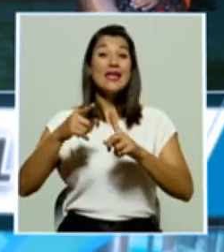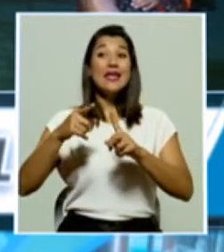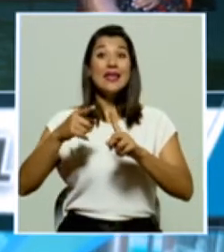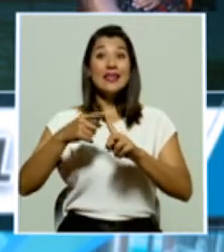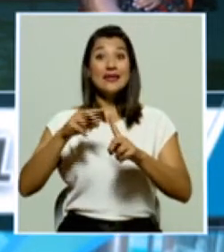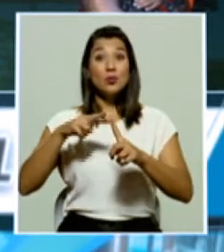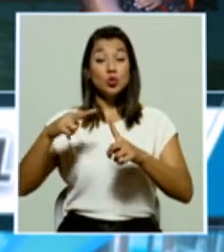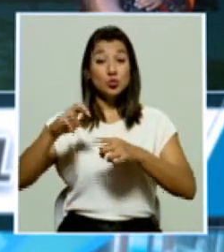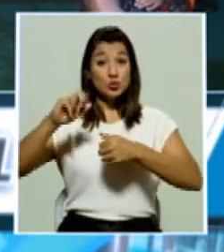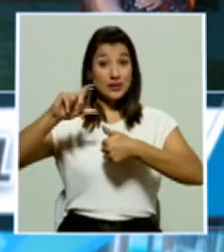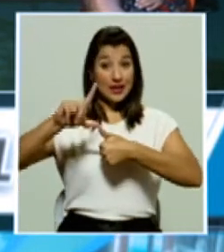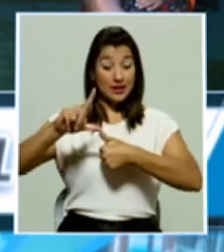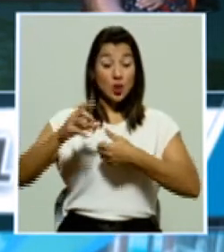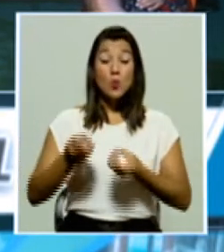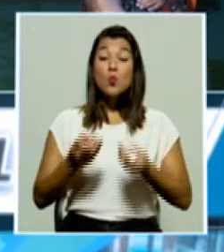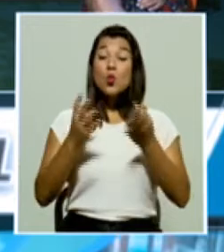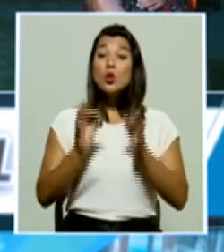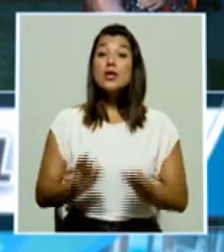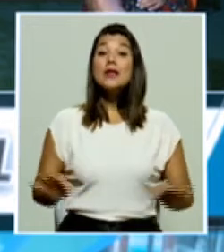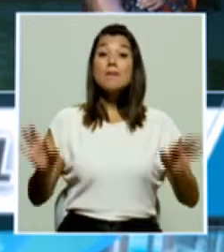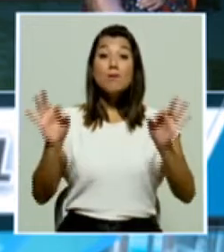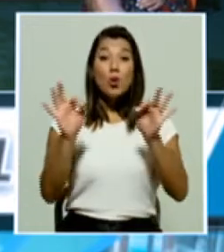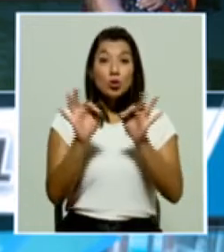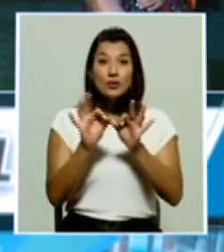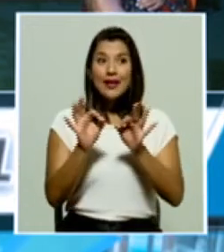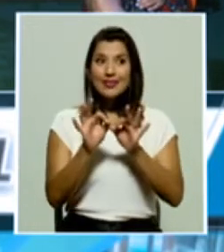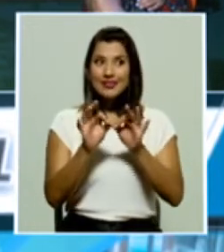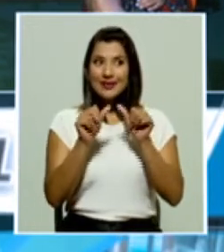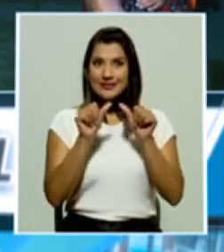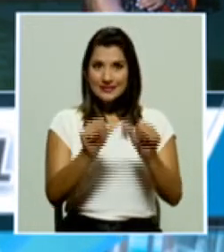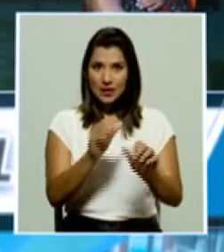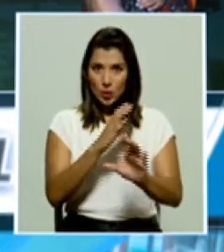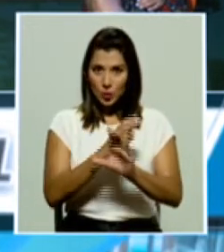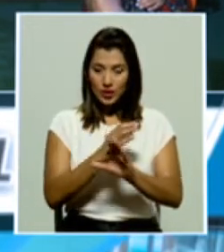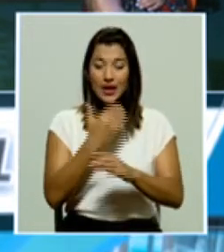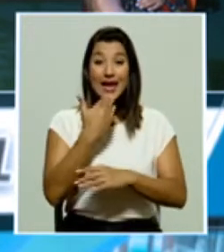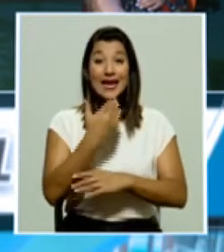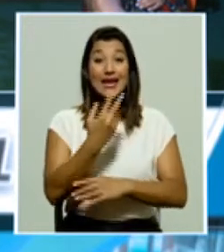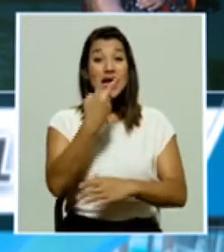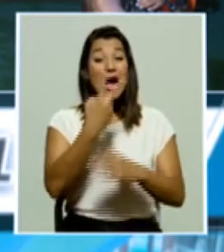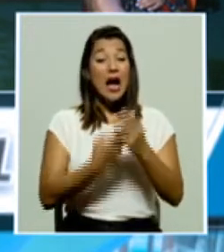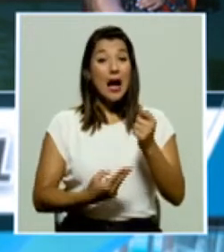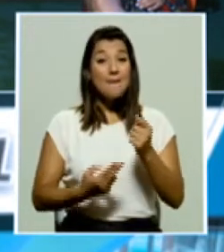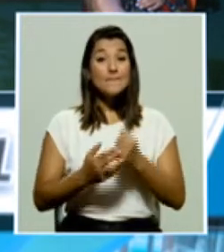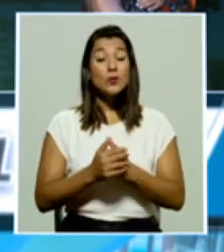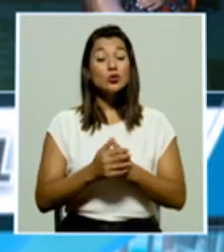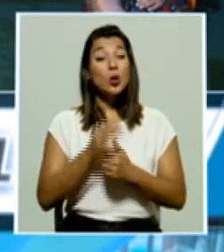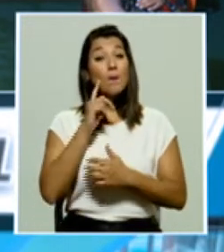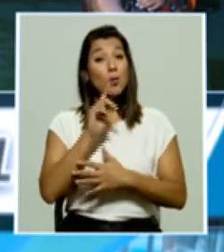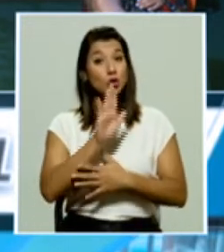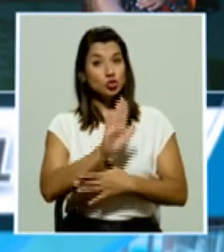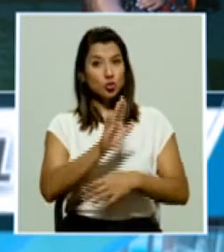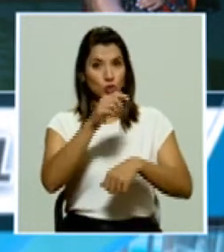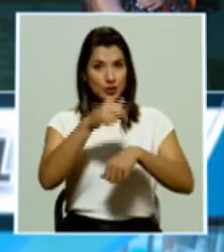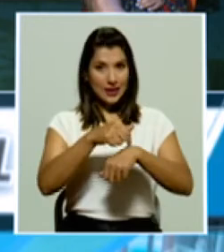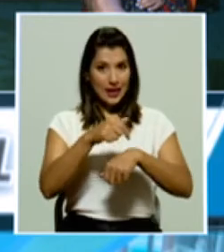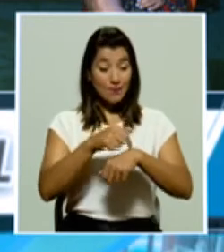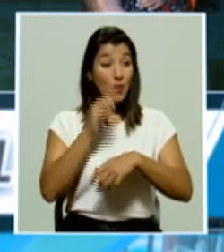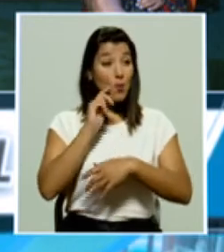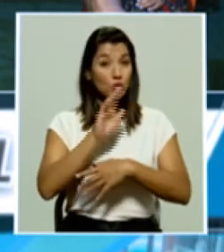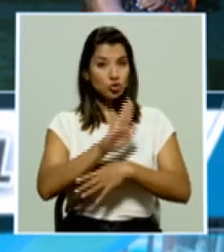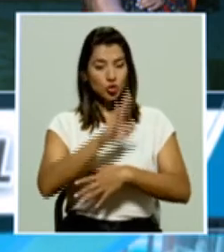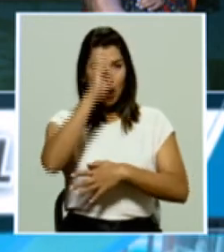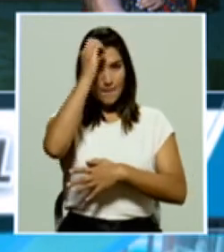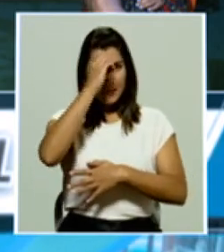Latinoamérica, es muy importante no perderlo de vista. Gracias a ambos por su tiempo, por estos